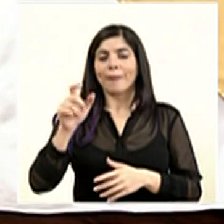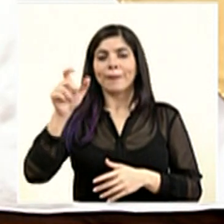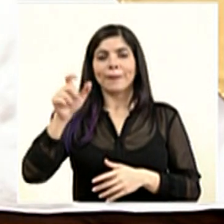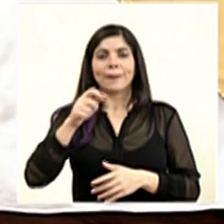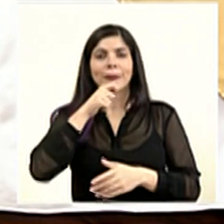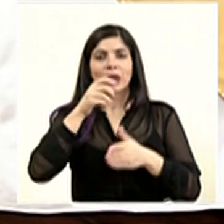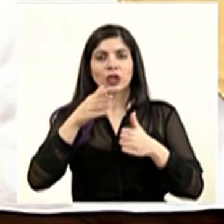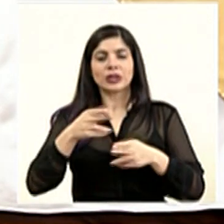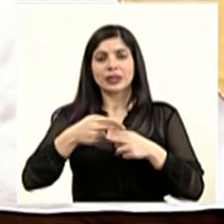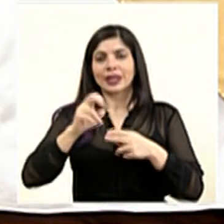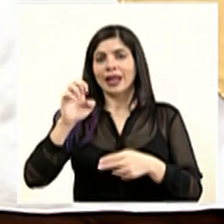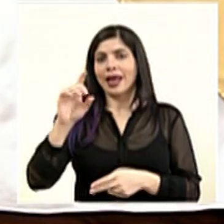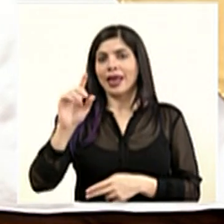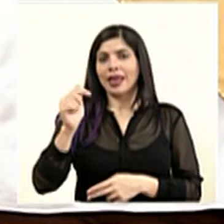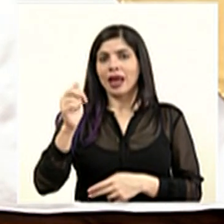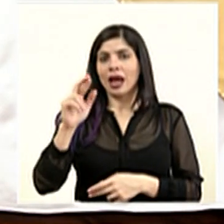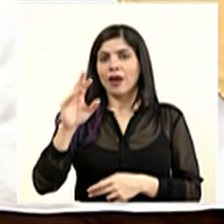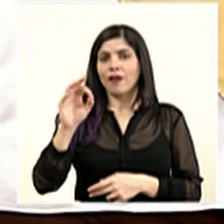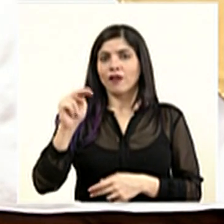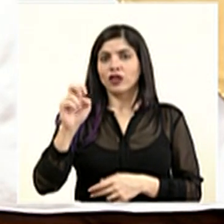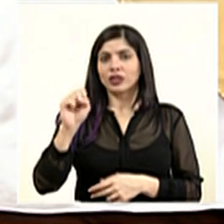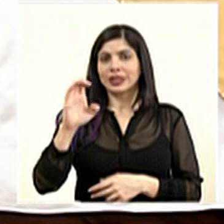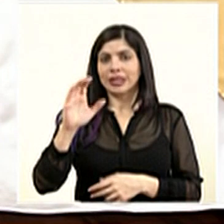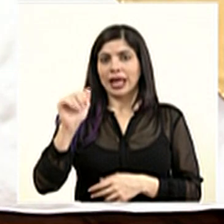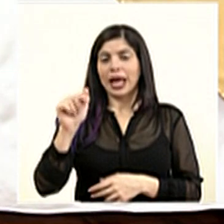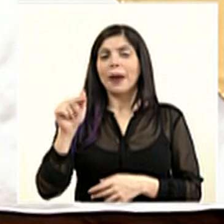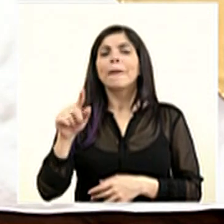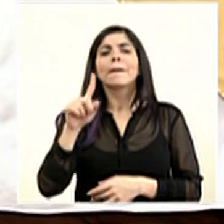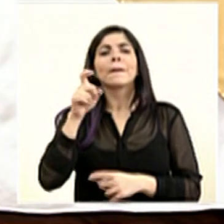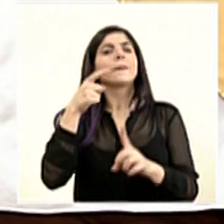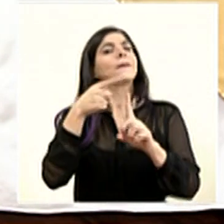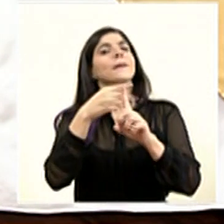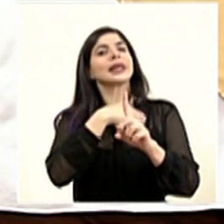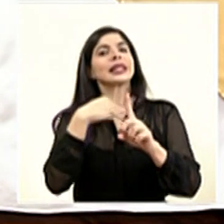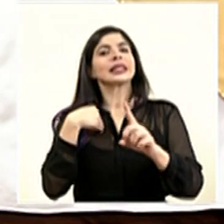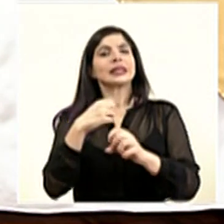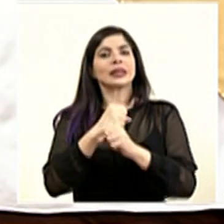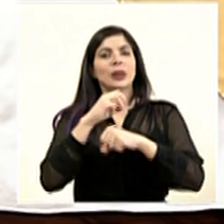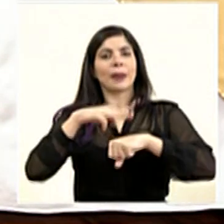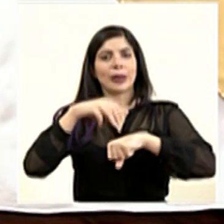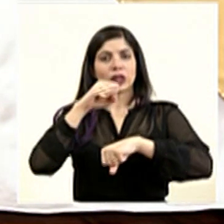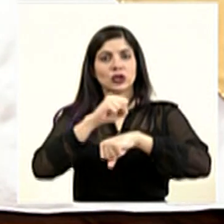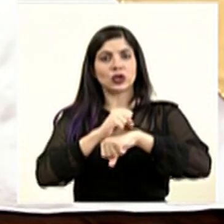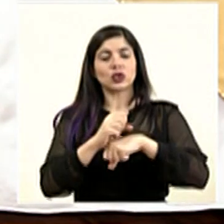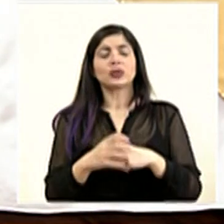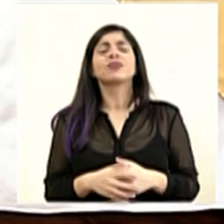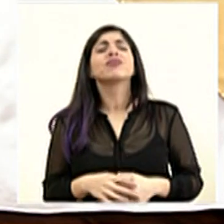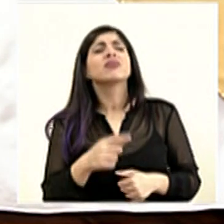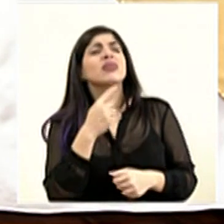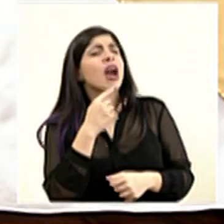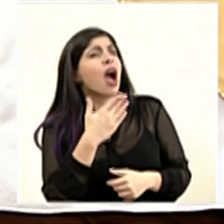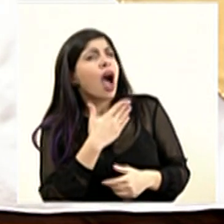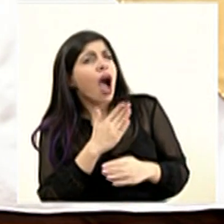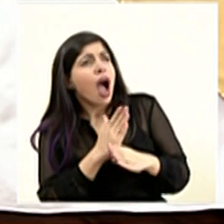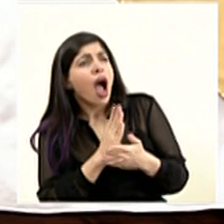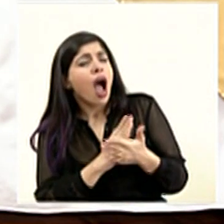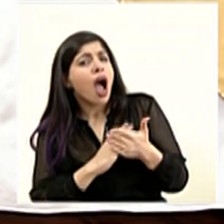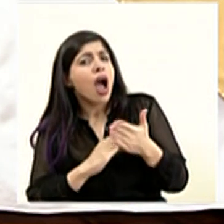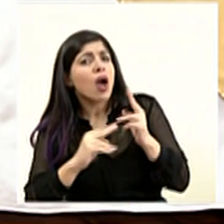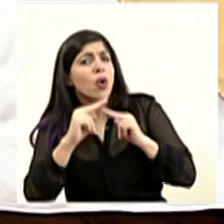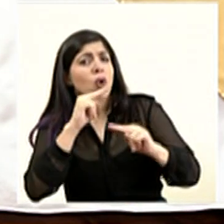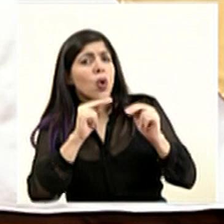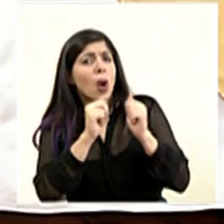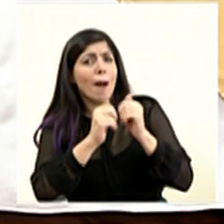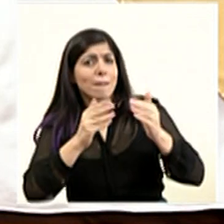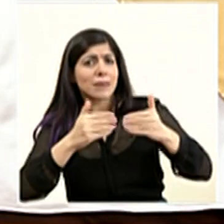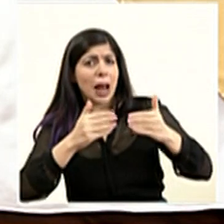colega Edgar Fonseca, que envía una consulta para el ministro de Seguridad, Michael Soto. ¿Existe alguna negociación en marcha con Panamá